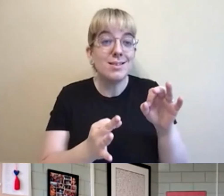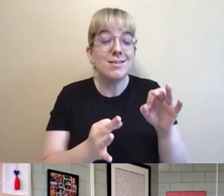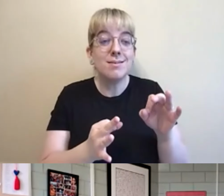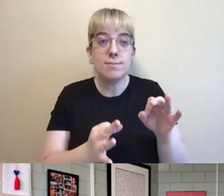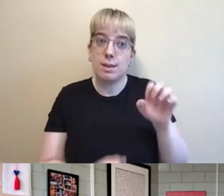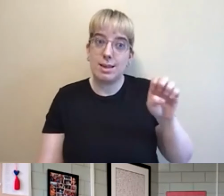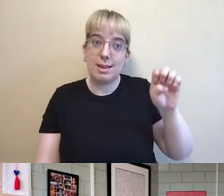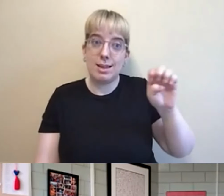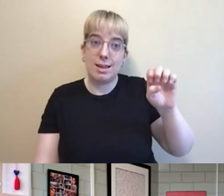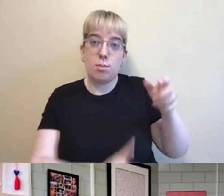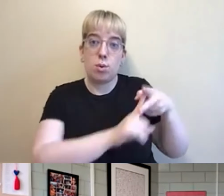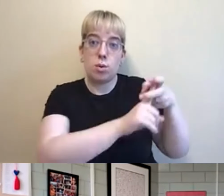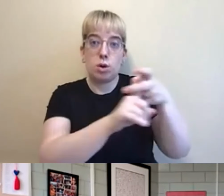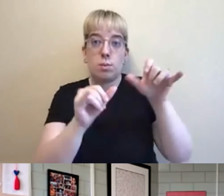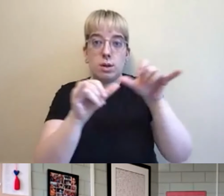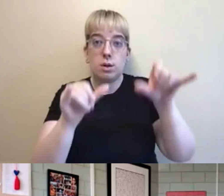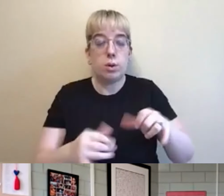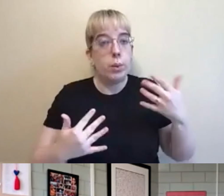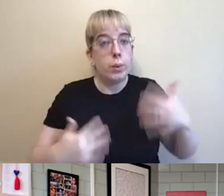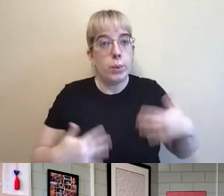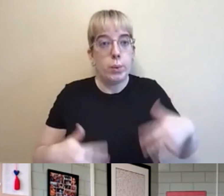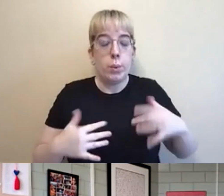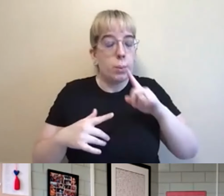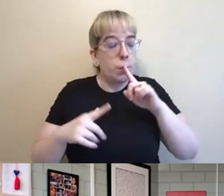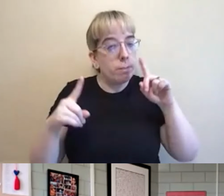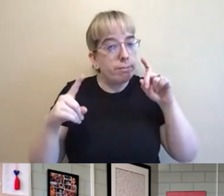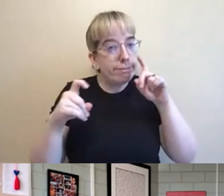tienen la práctica para hacer la facturación.